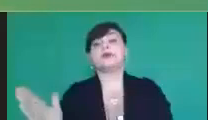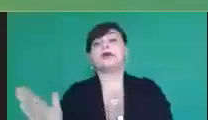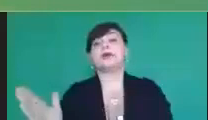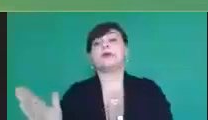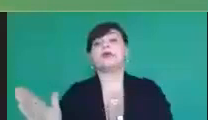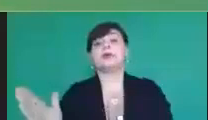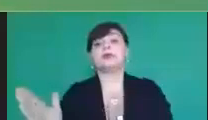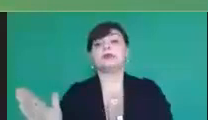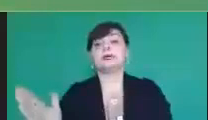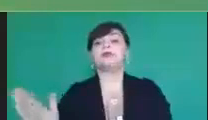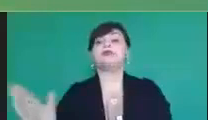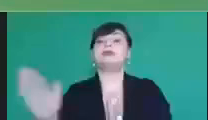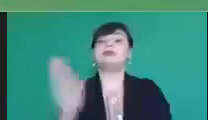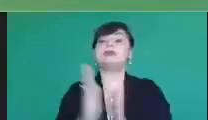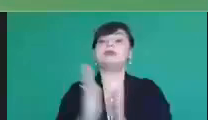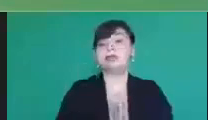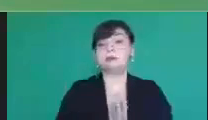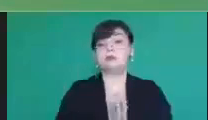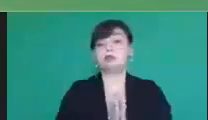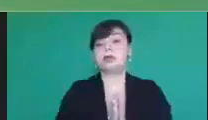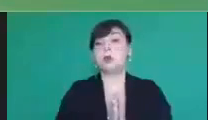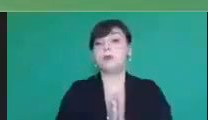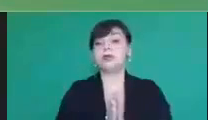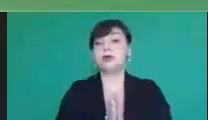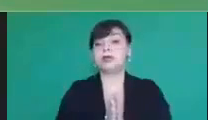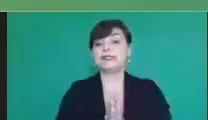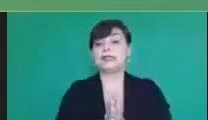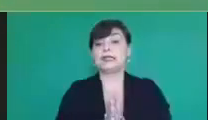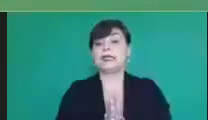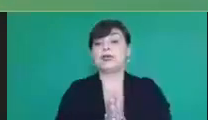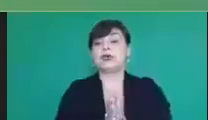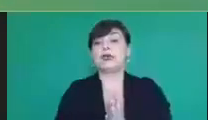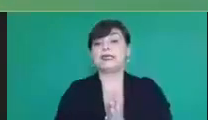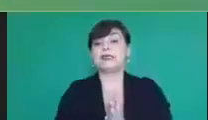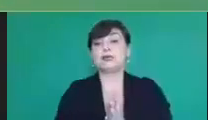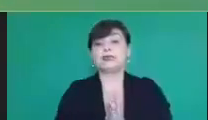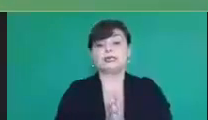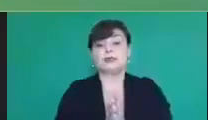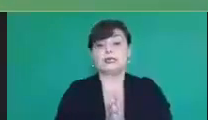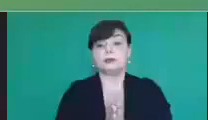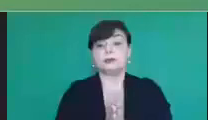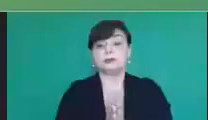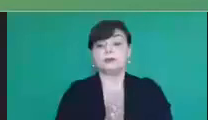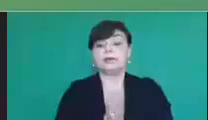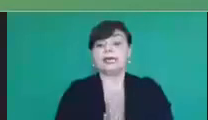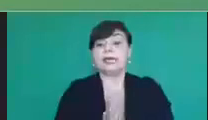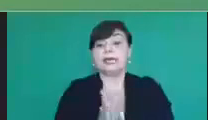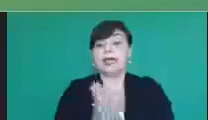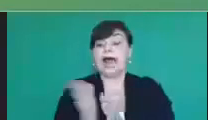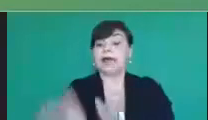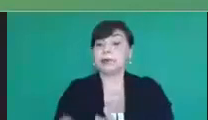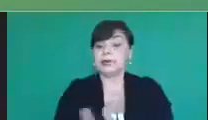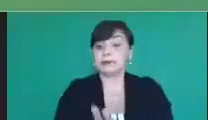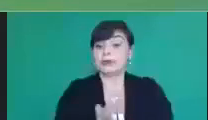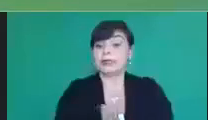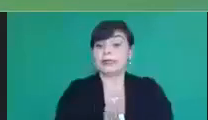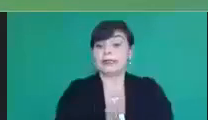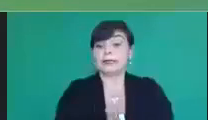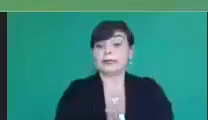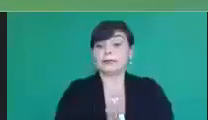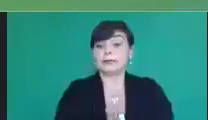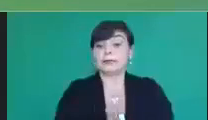por ejemplo, a Estados Unidos, tenemos que cumplir con este procedimiento. Algo muy